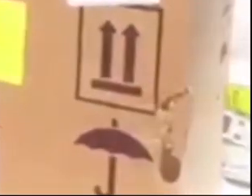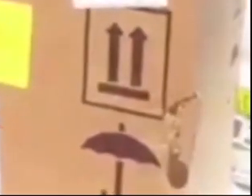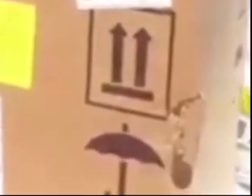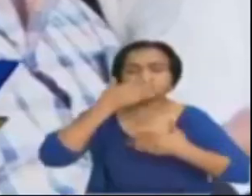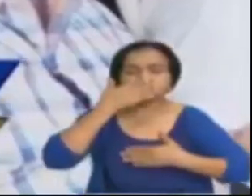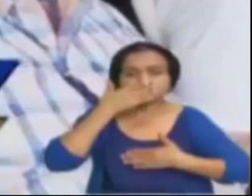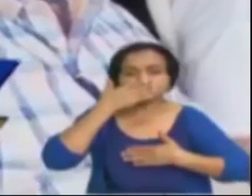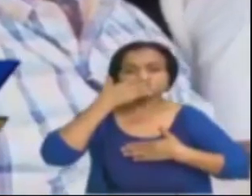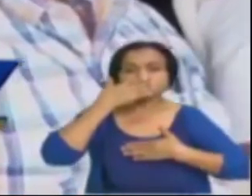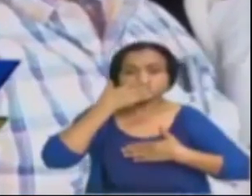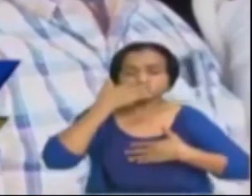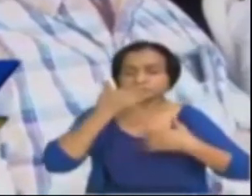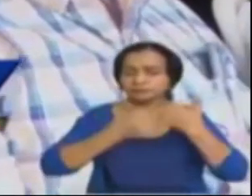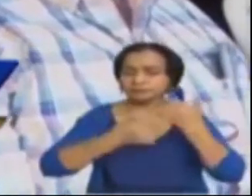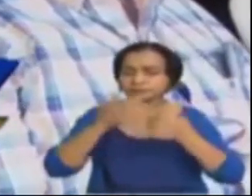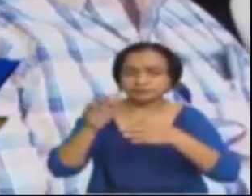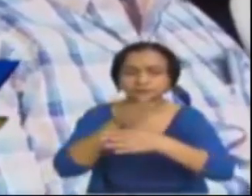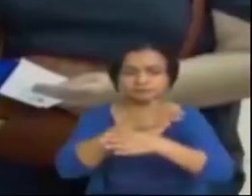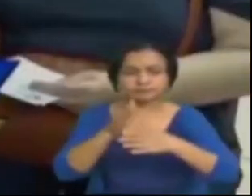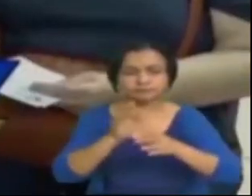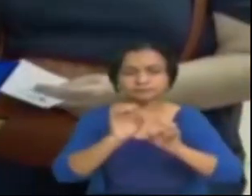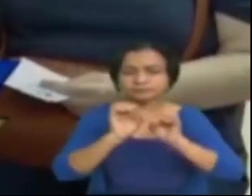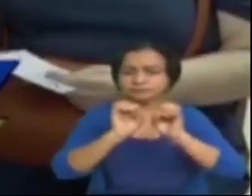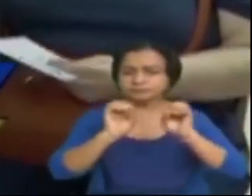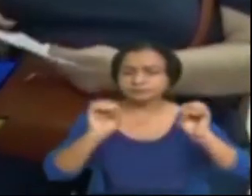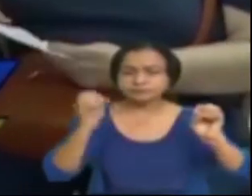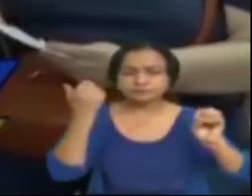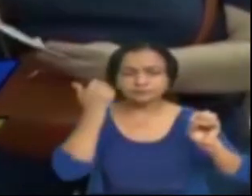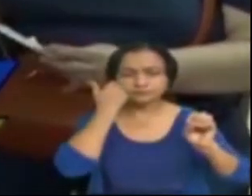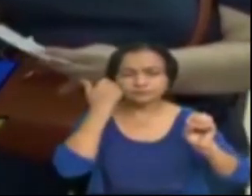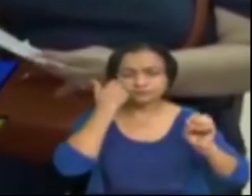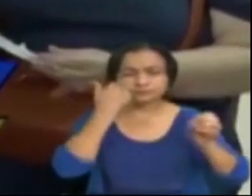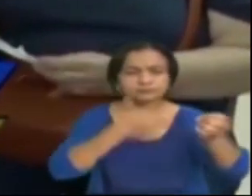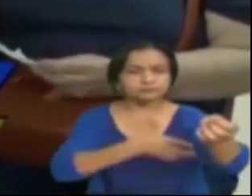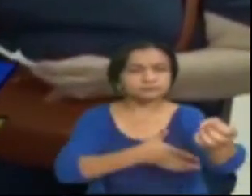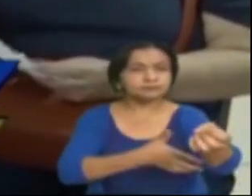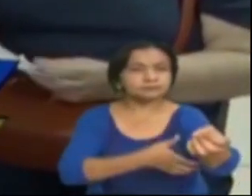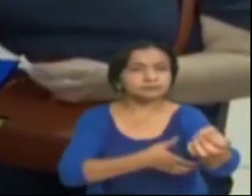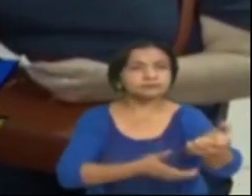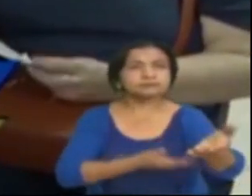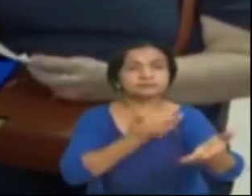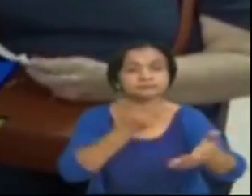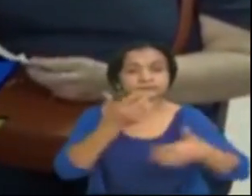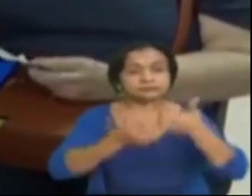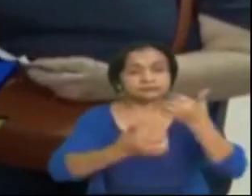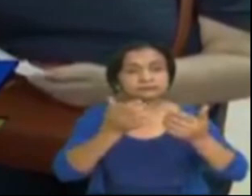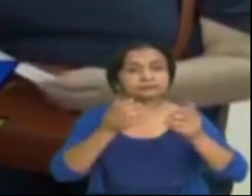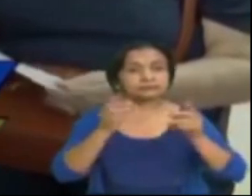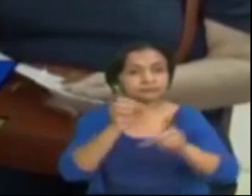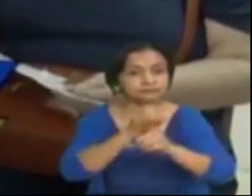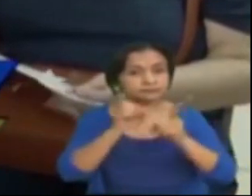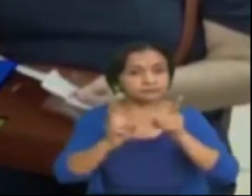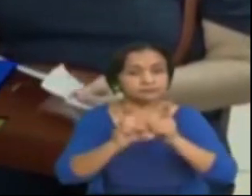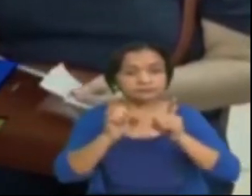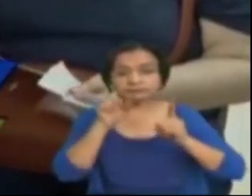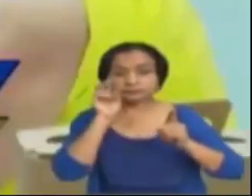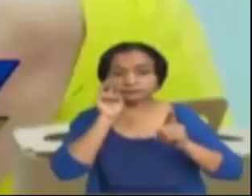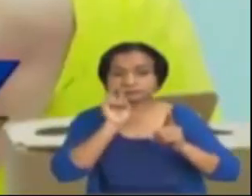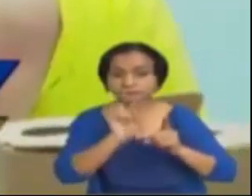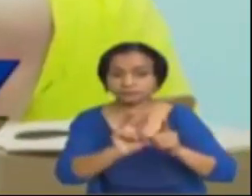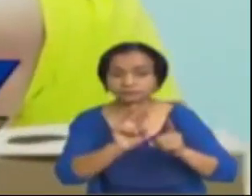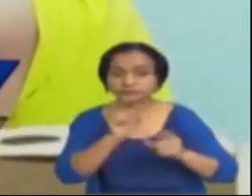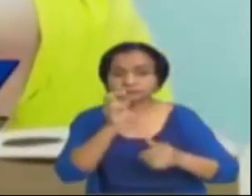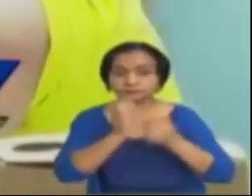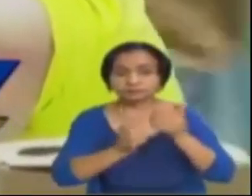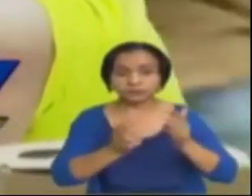ha sido un tema en la agenda regional en marzo pasado el secretario general del cica vinicio cerezo expresó que